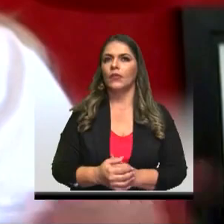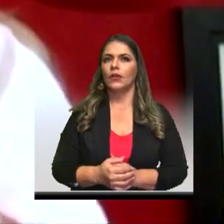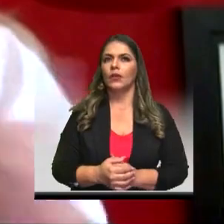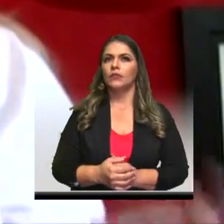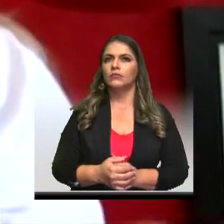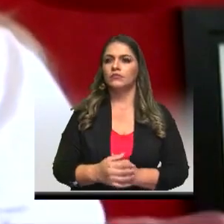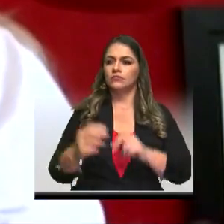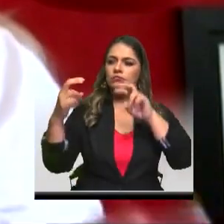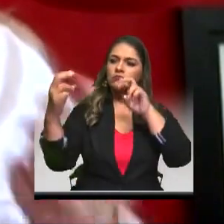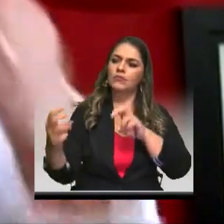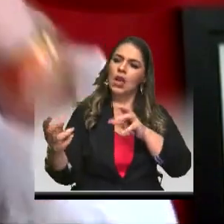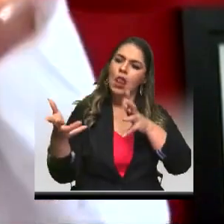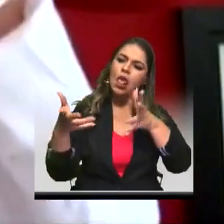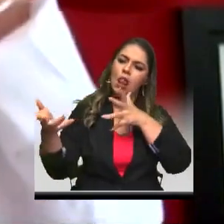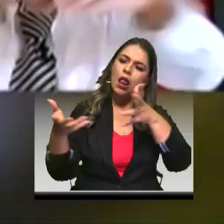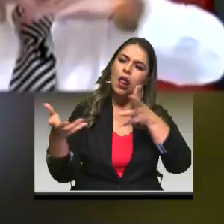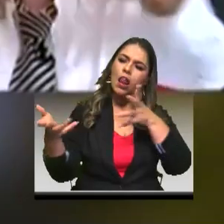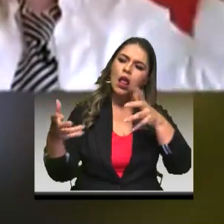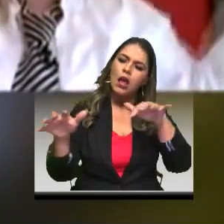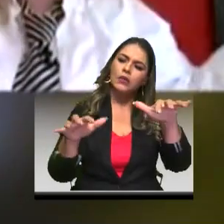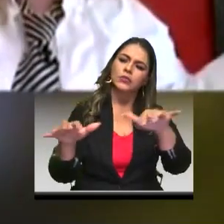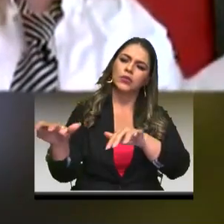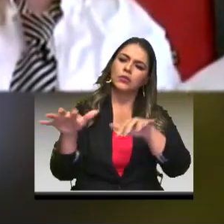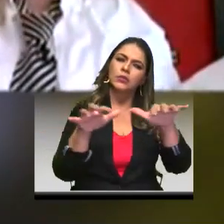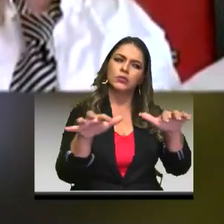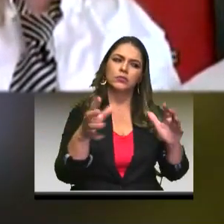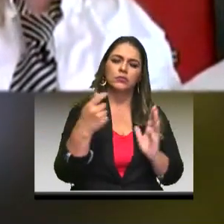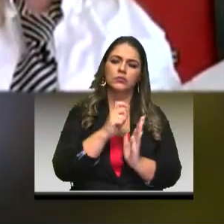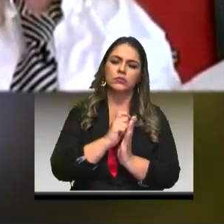mutuamente para poder hacer el perfil criminológico, se abre